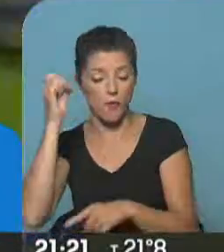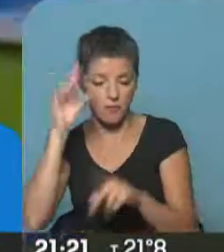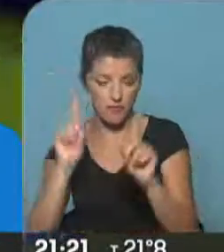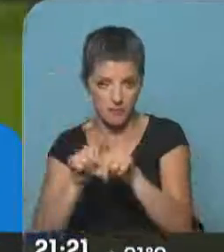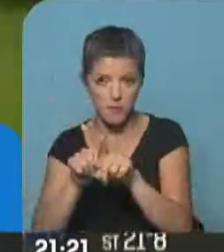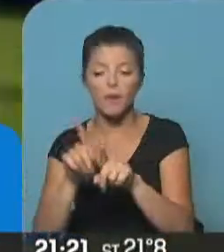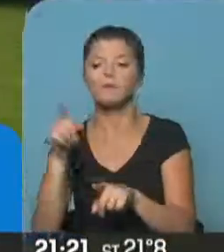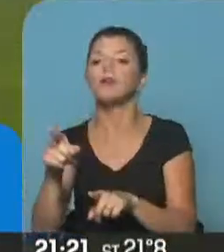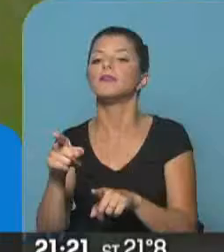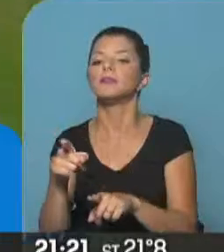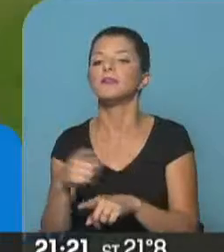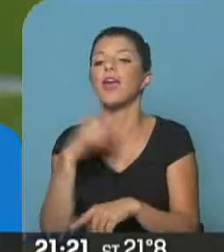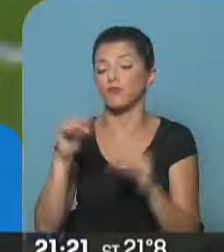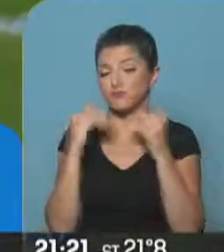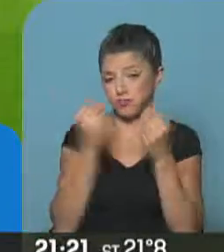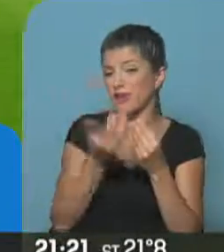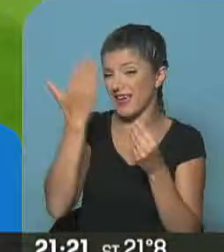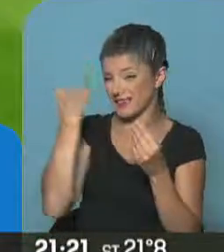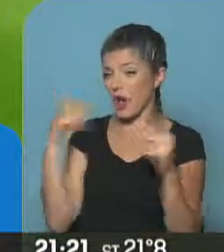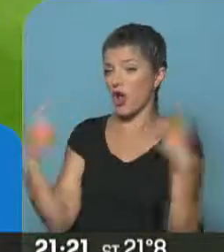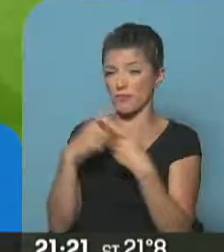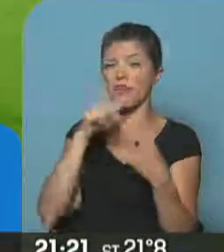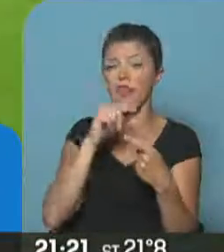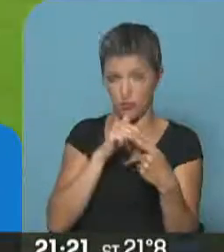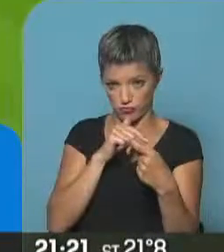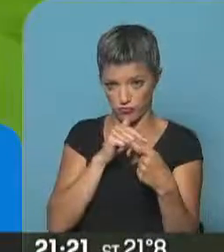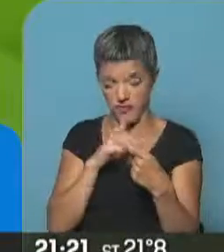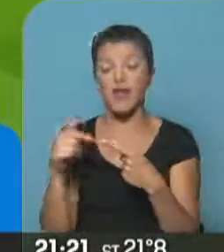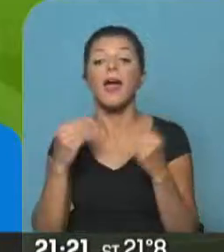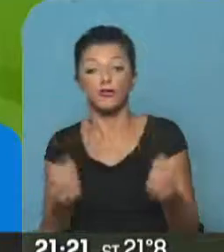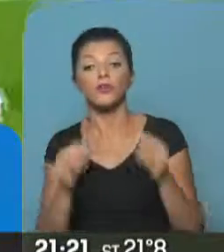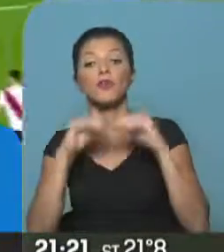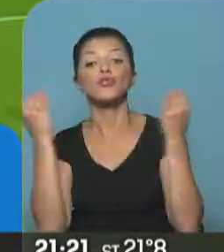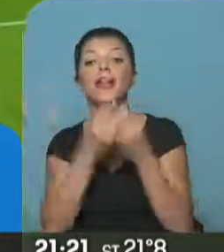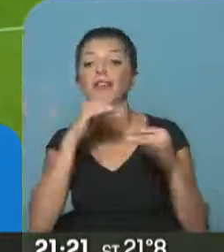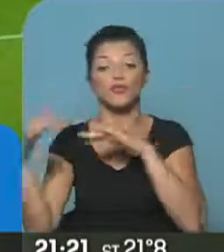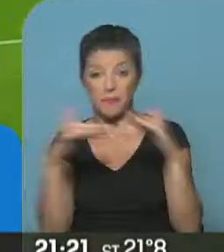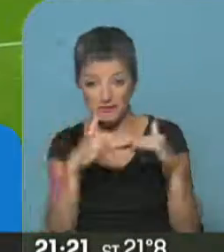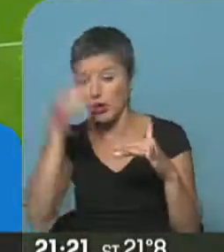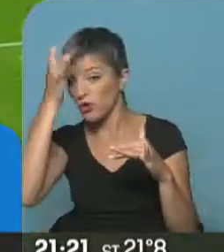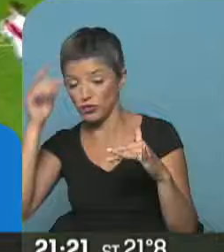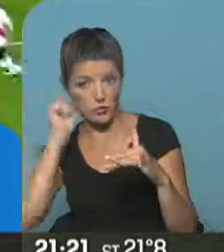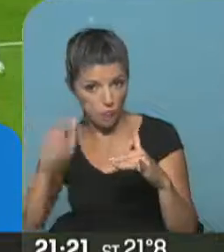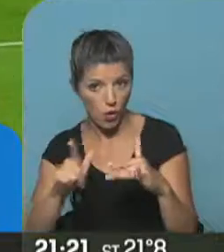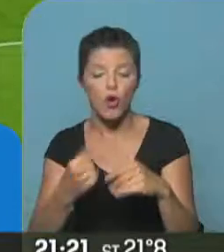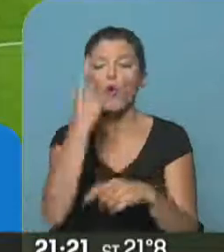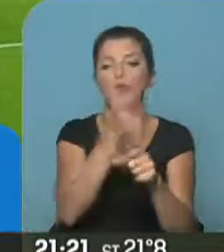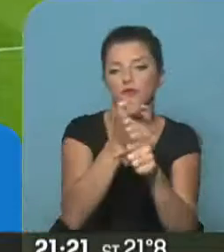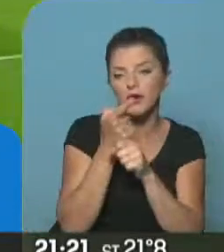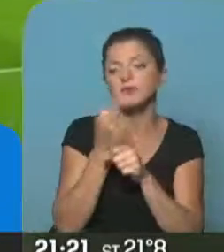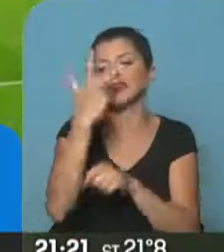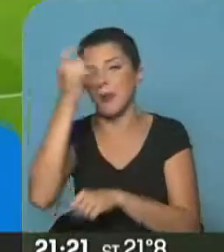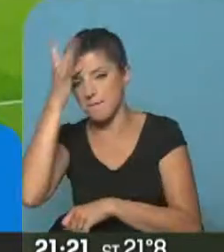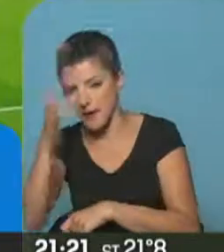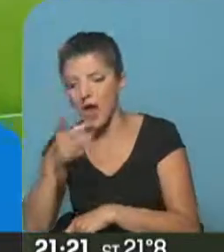Lanús. 12 en 14 partidos jugados, 6 de derecha, uno de ellos de tiro libre, 3 de zurda, 3 penales. El